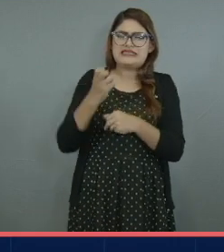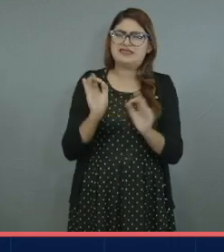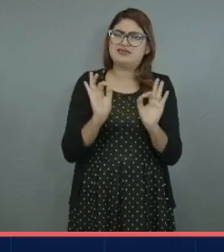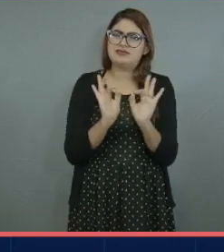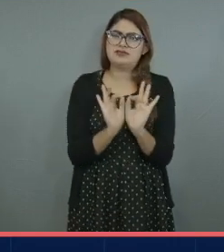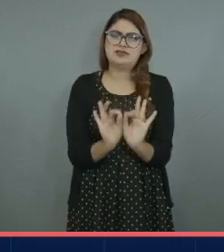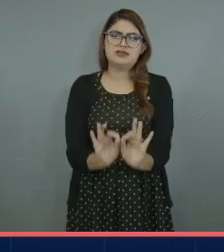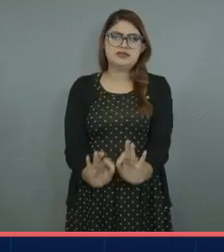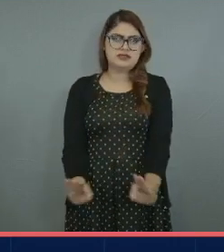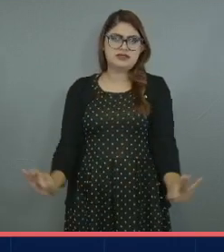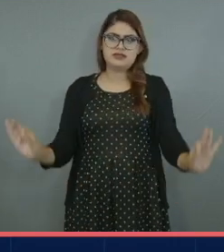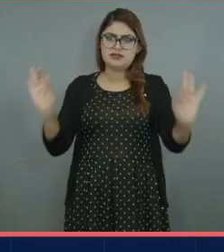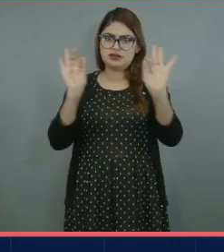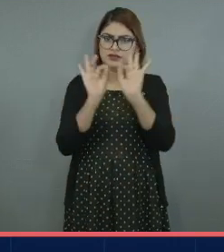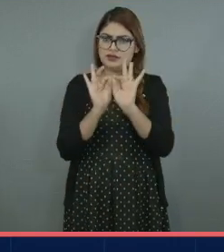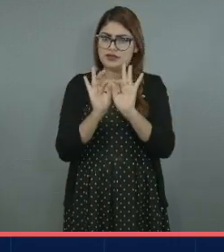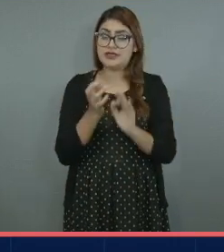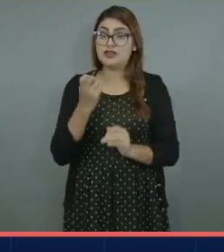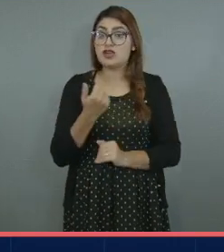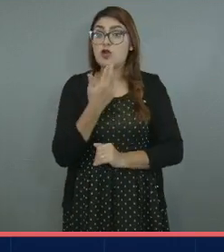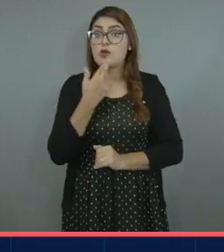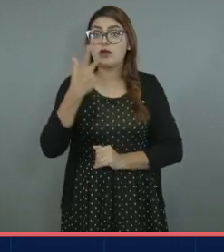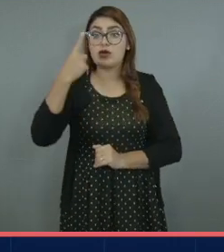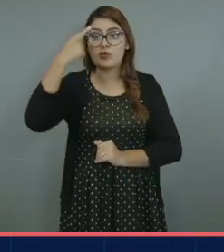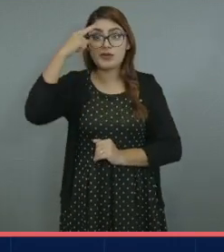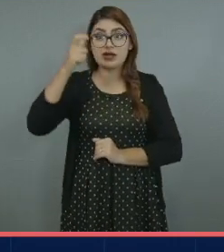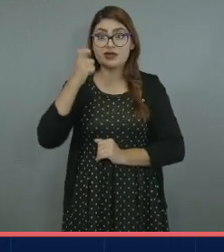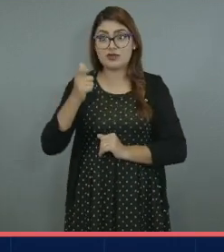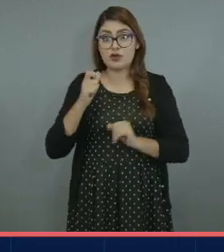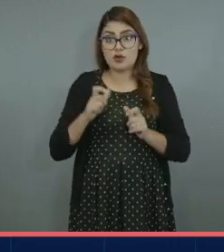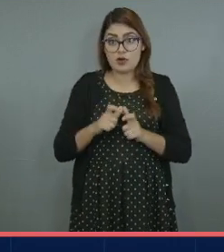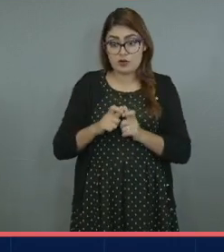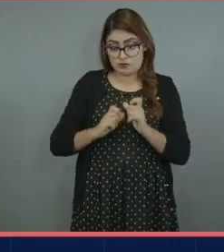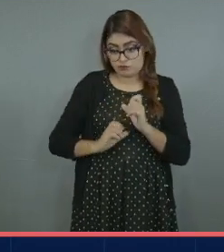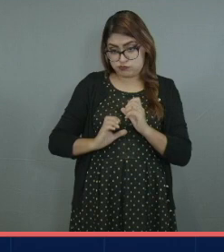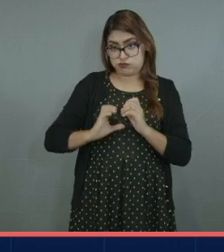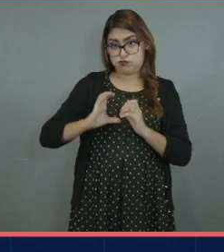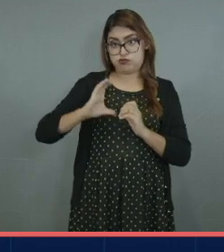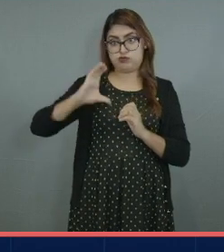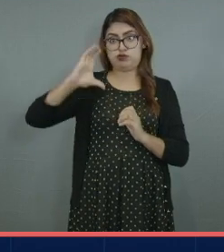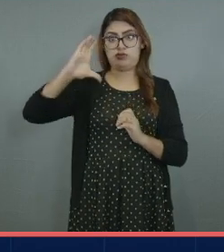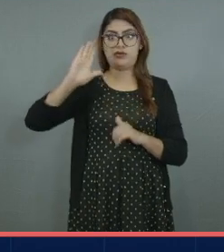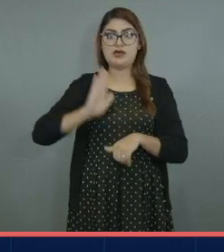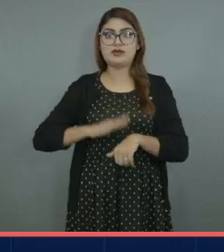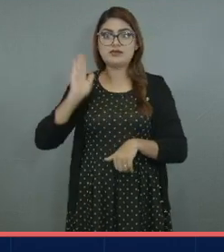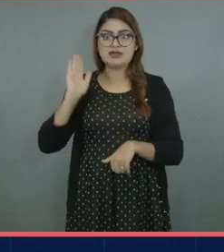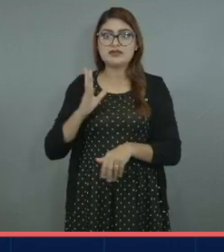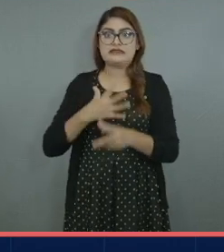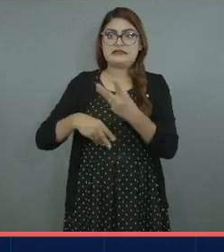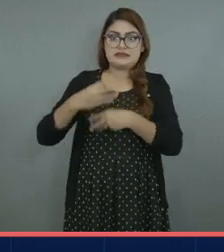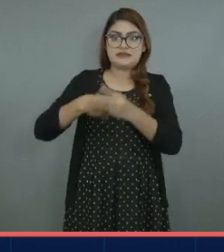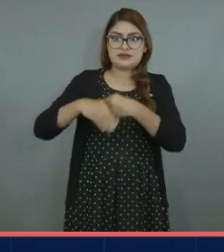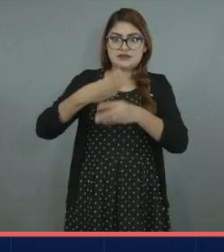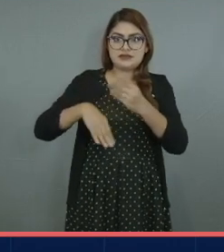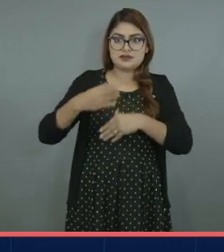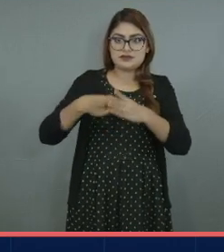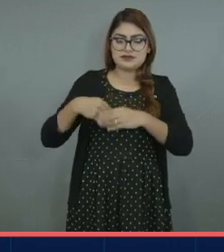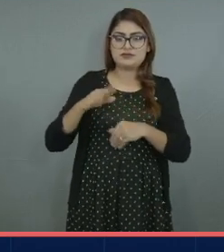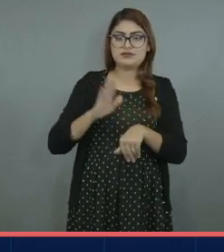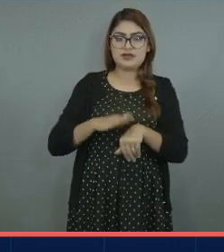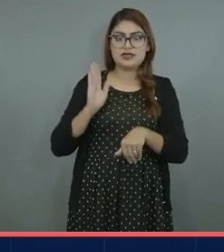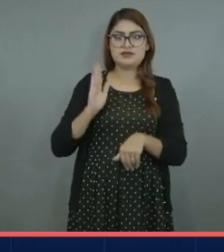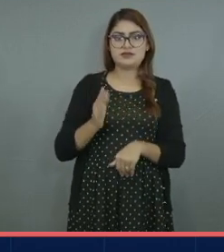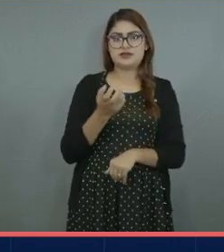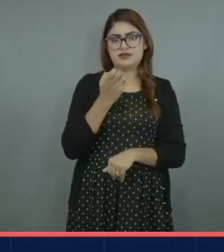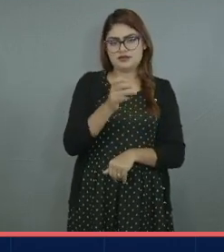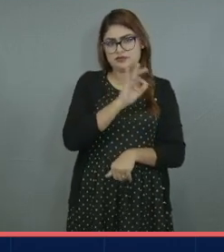el método más eficaz que tenemos para que se vaya multiplicando ese capital que tenemos. Tenemos